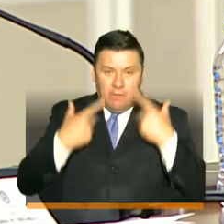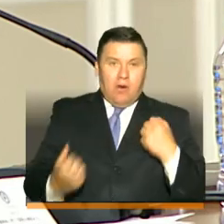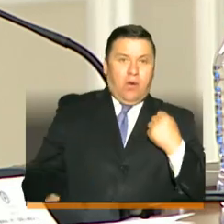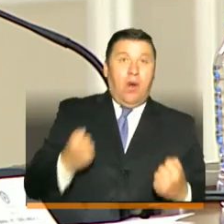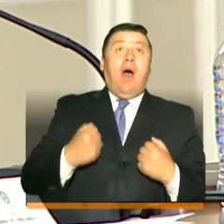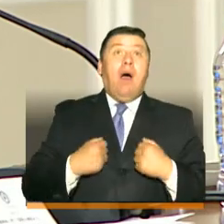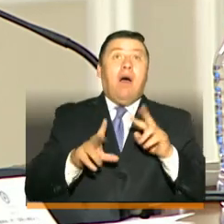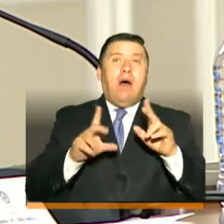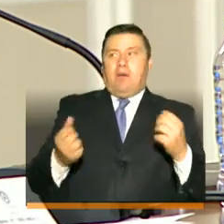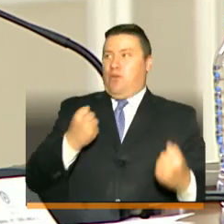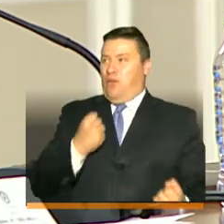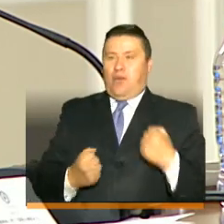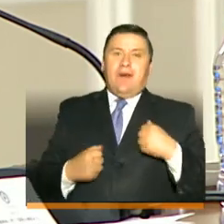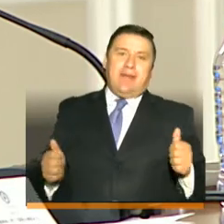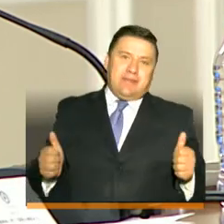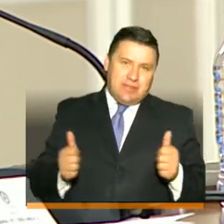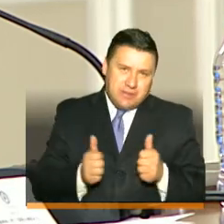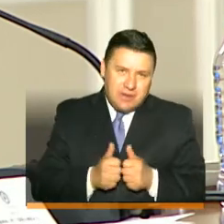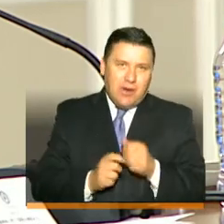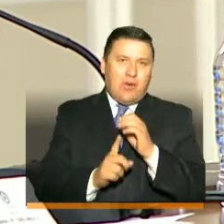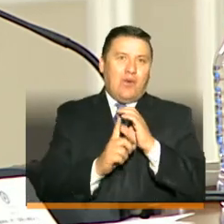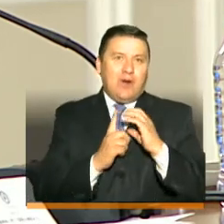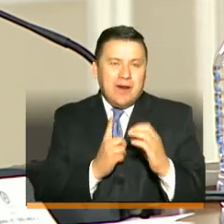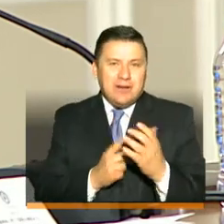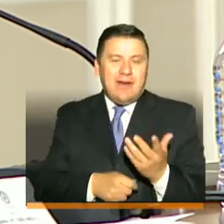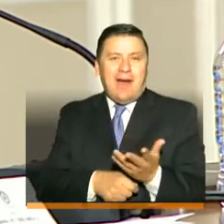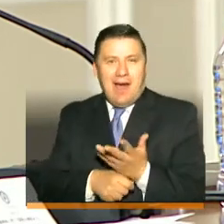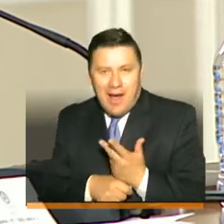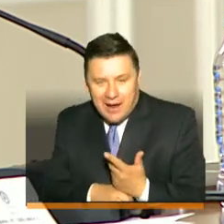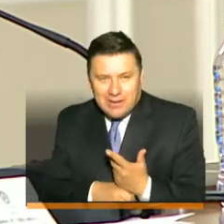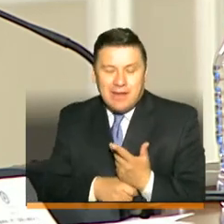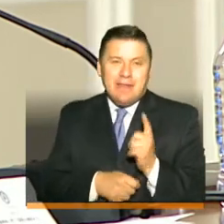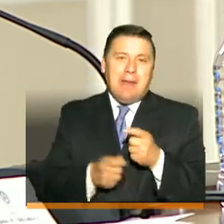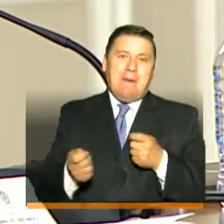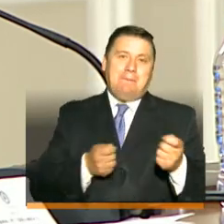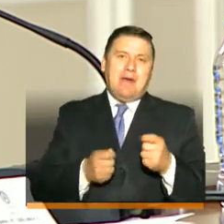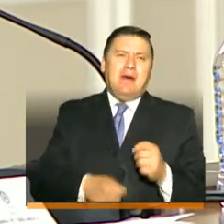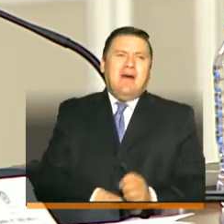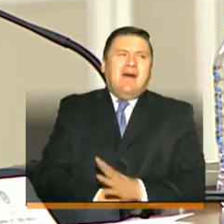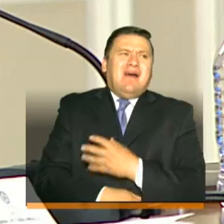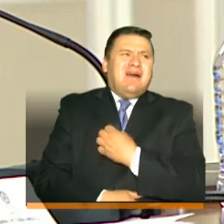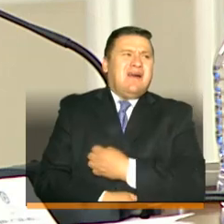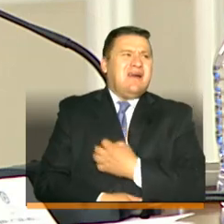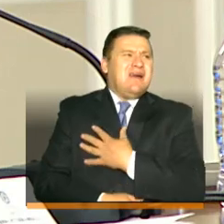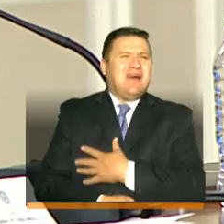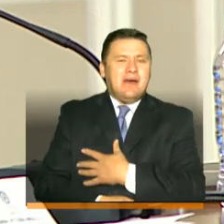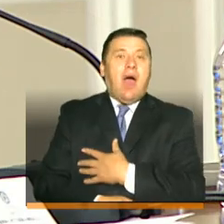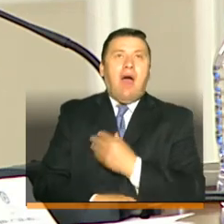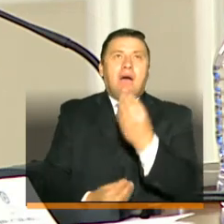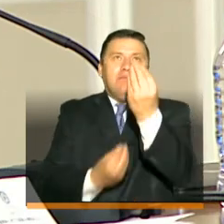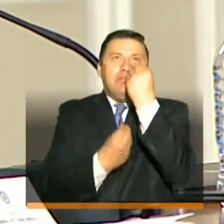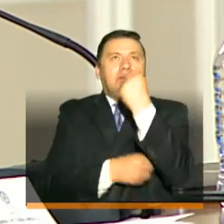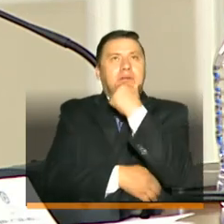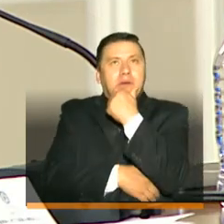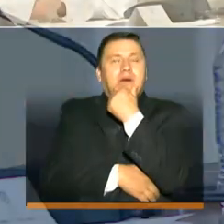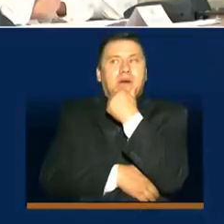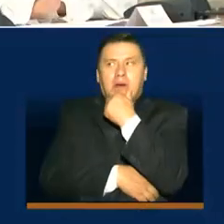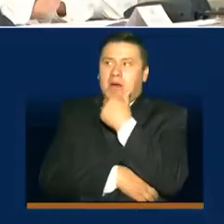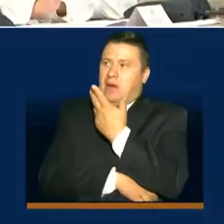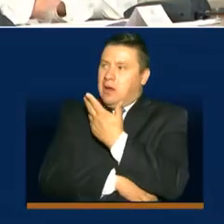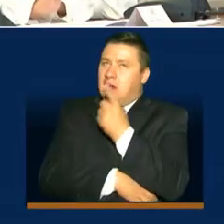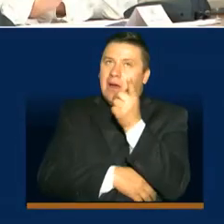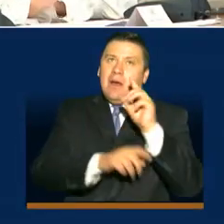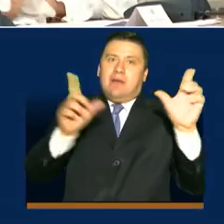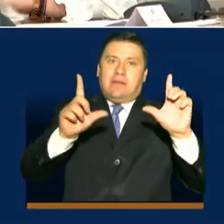físico. También va a estar acompañado por cultura, por arte y por el manejo de las emociones, que ha sido un lugar común reiterar que en esta coyuntura